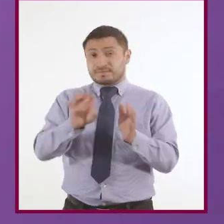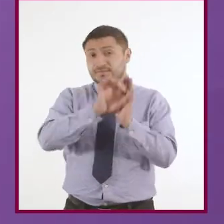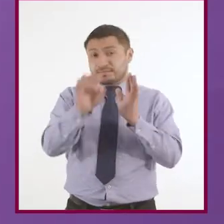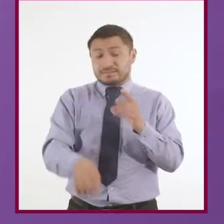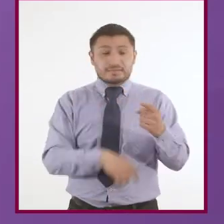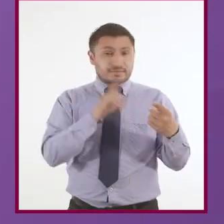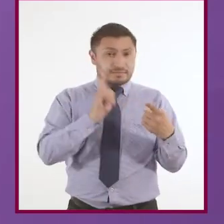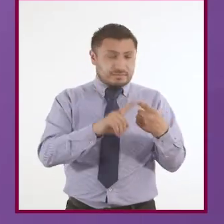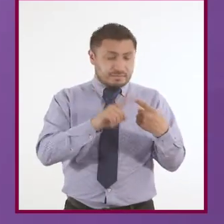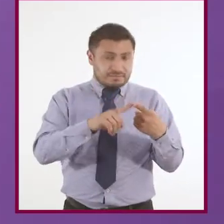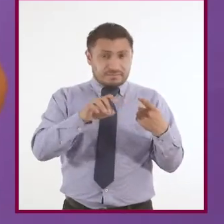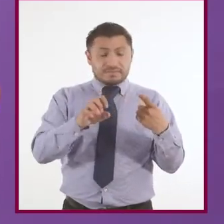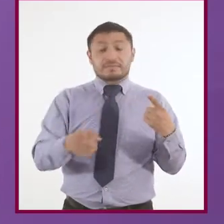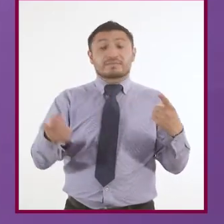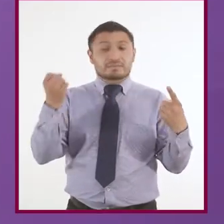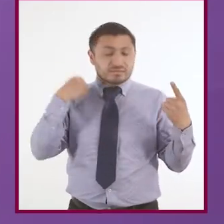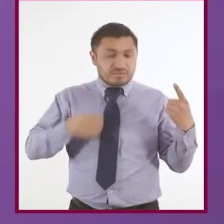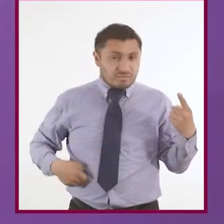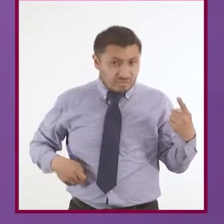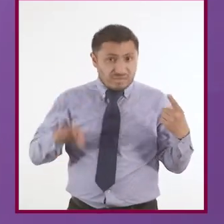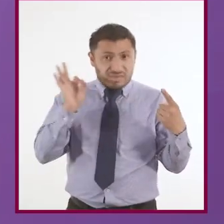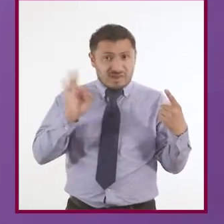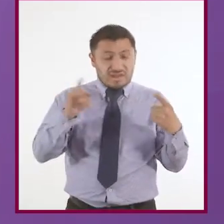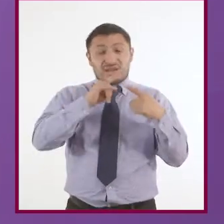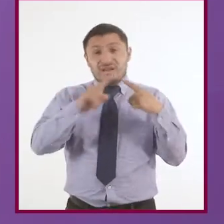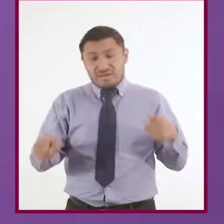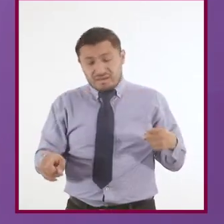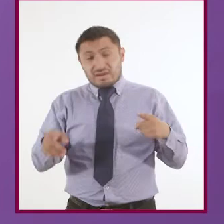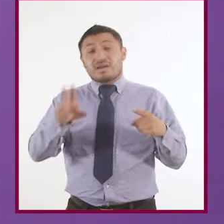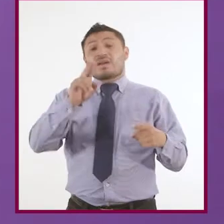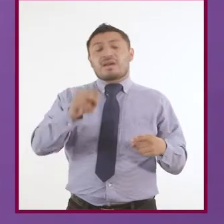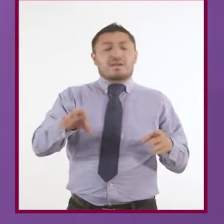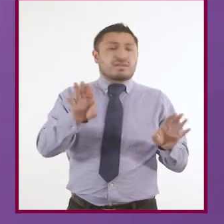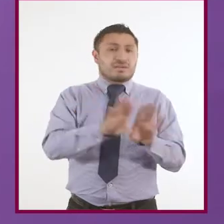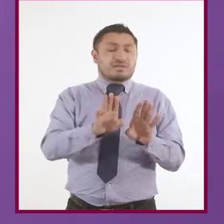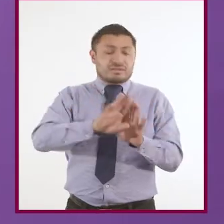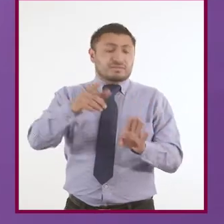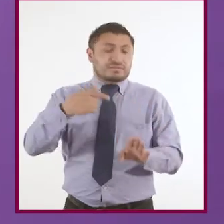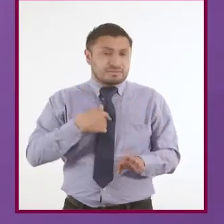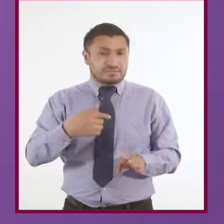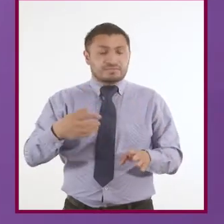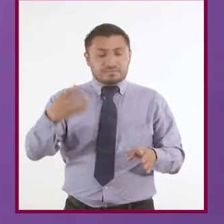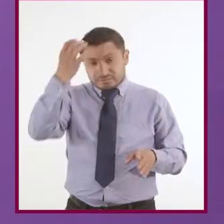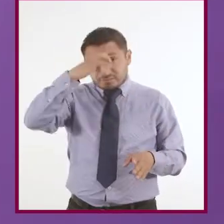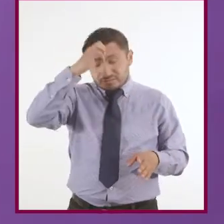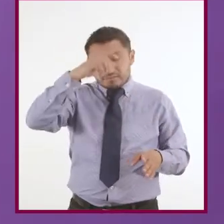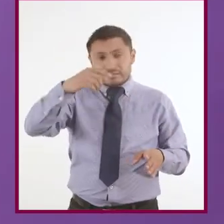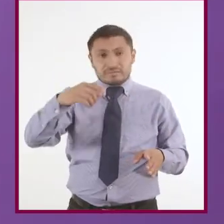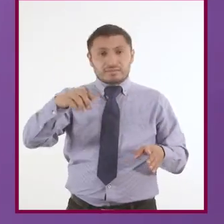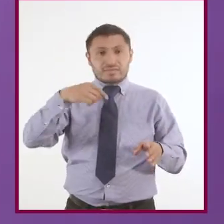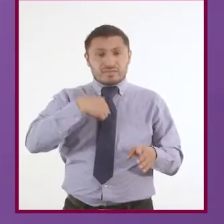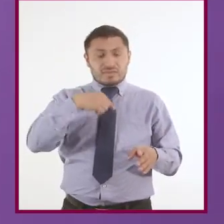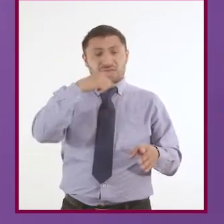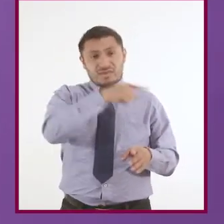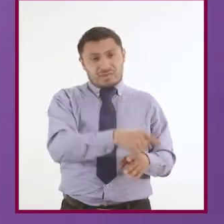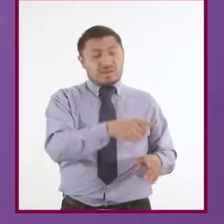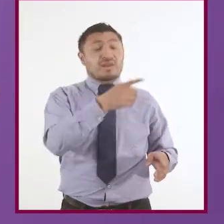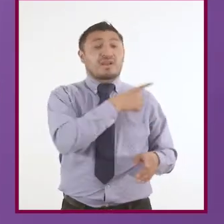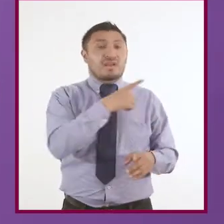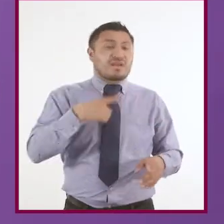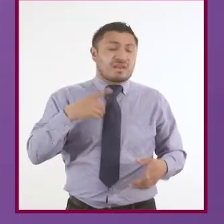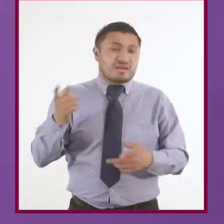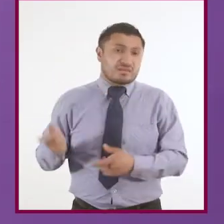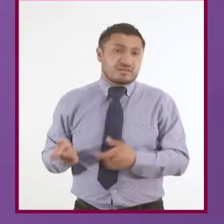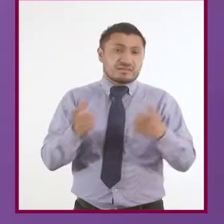ejemplo, el del suéter, se habría visto distinto si en vez de plantearlo desde mi perspectiva, lo planteo desde la vendedora que tiene que recuperar